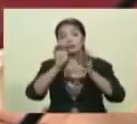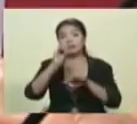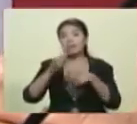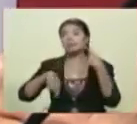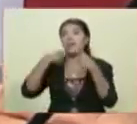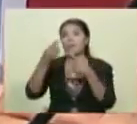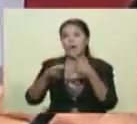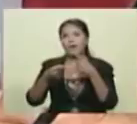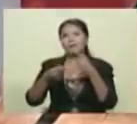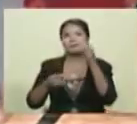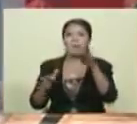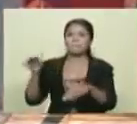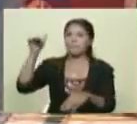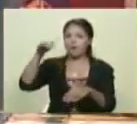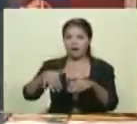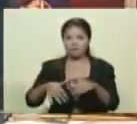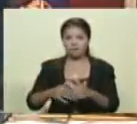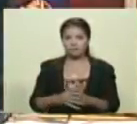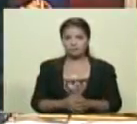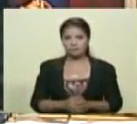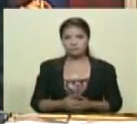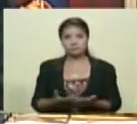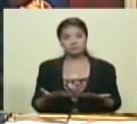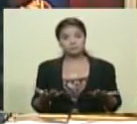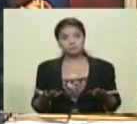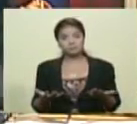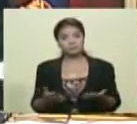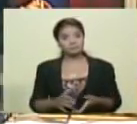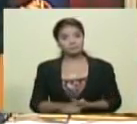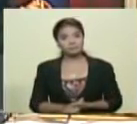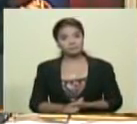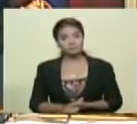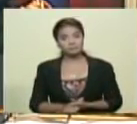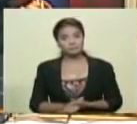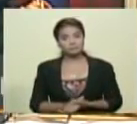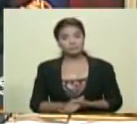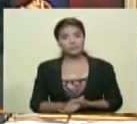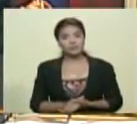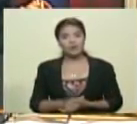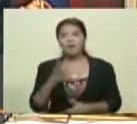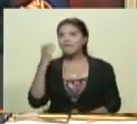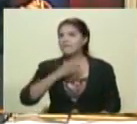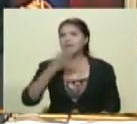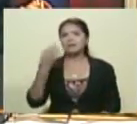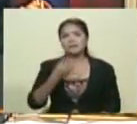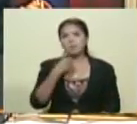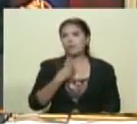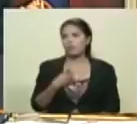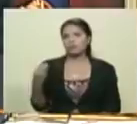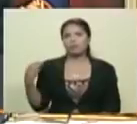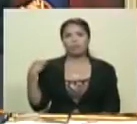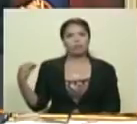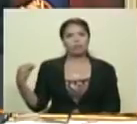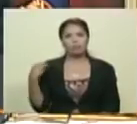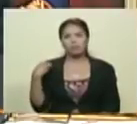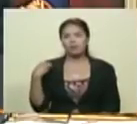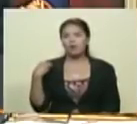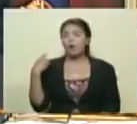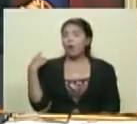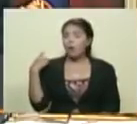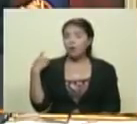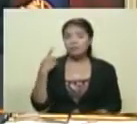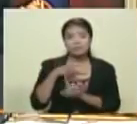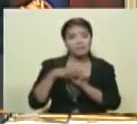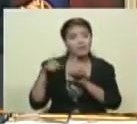Girón. Daniel, Fidel siempre nos dijo que otra historia hubiera